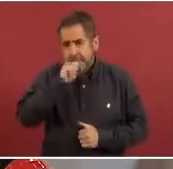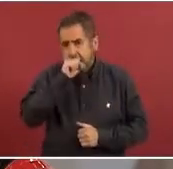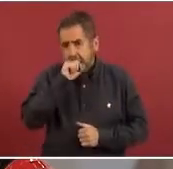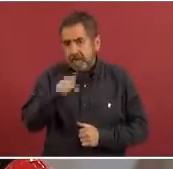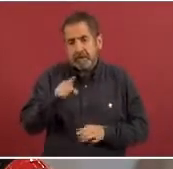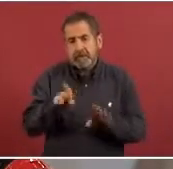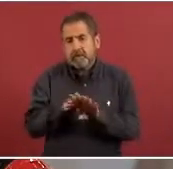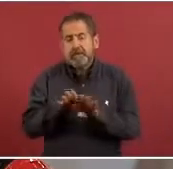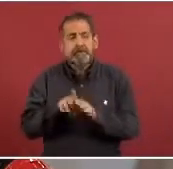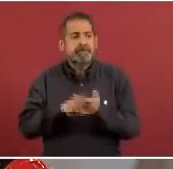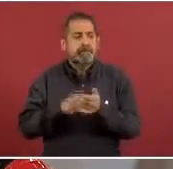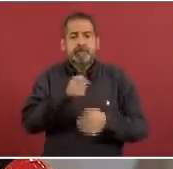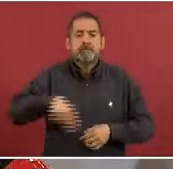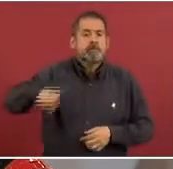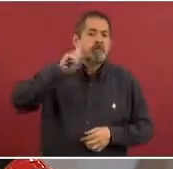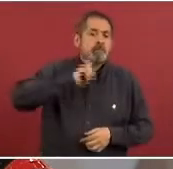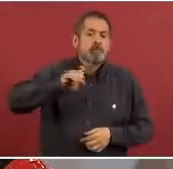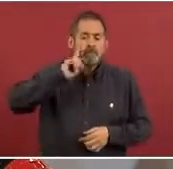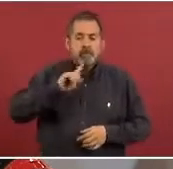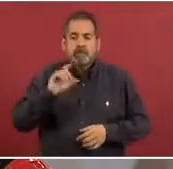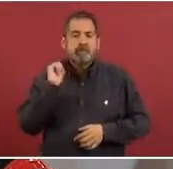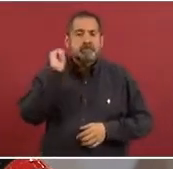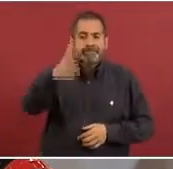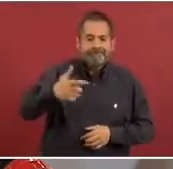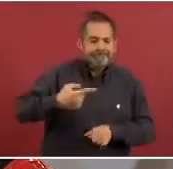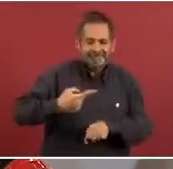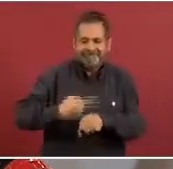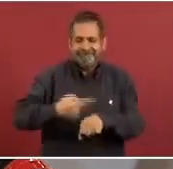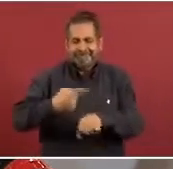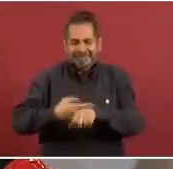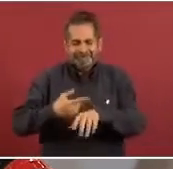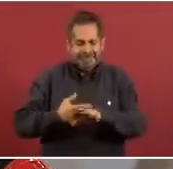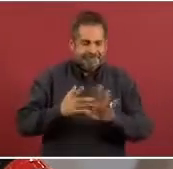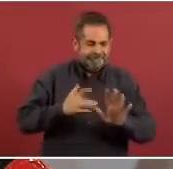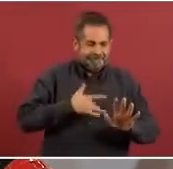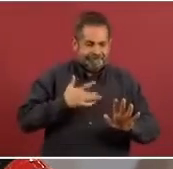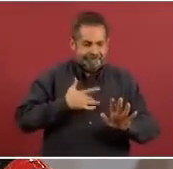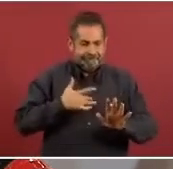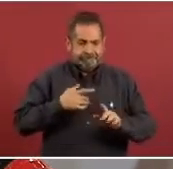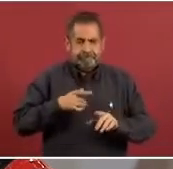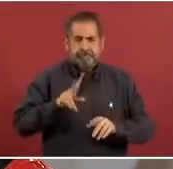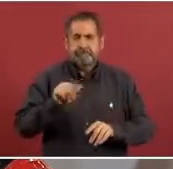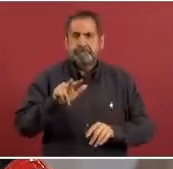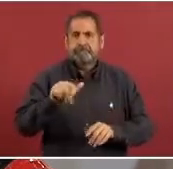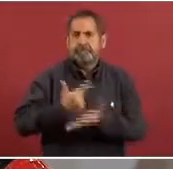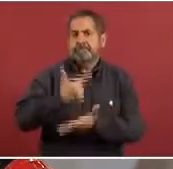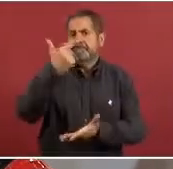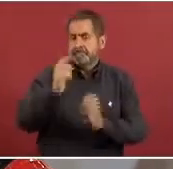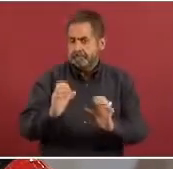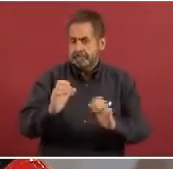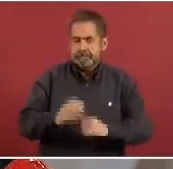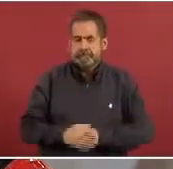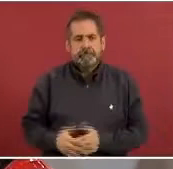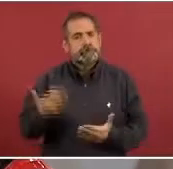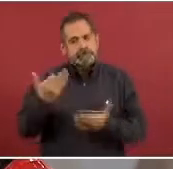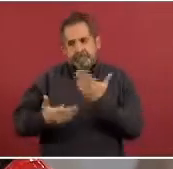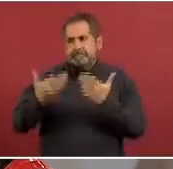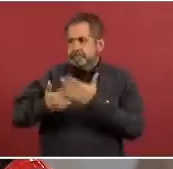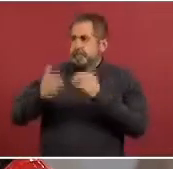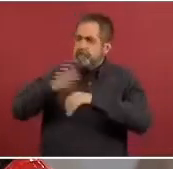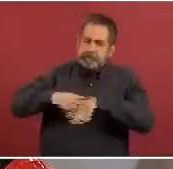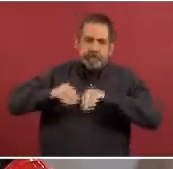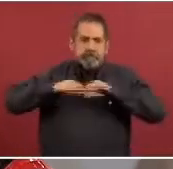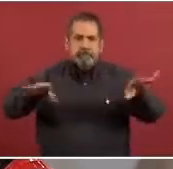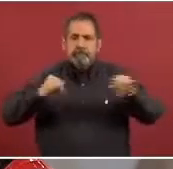estas mujeres embarazadas tener una enfermedad de base o factores de riesgo. Aún falta información precisa a